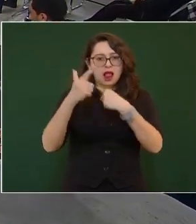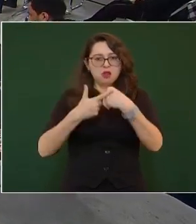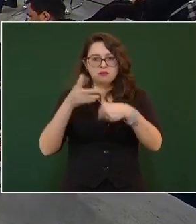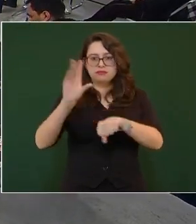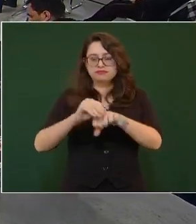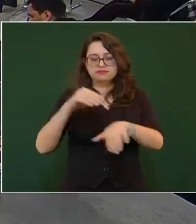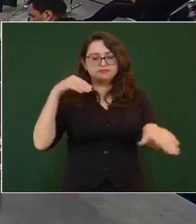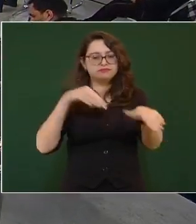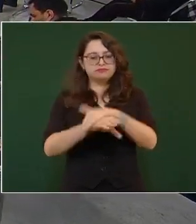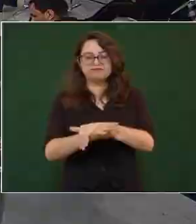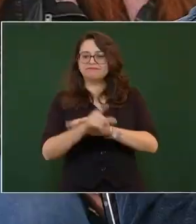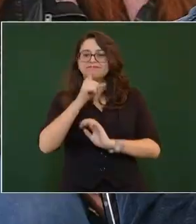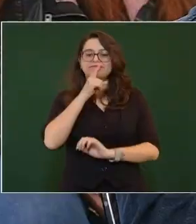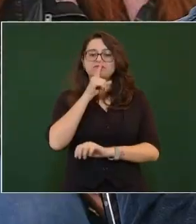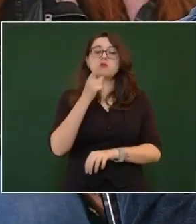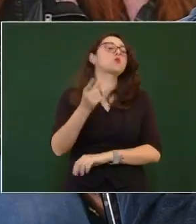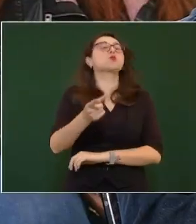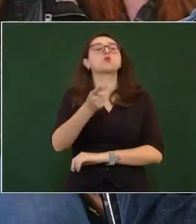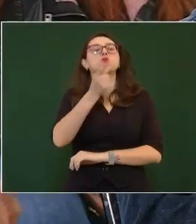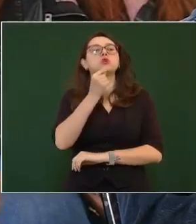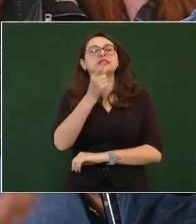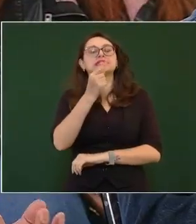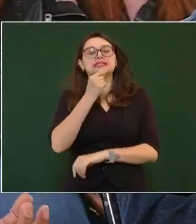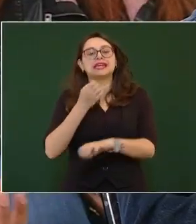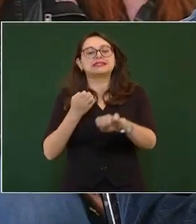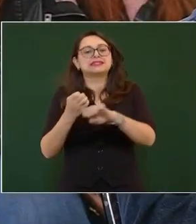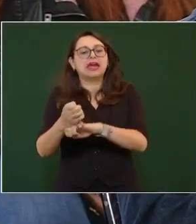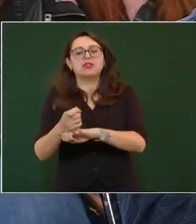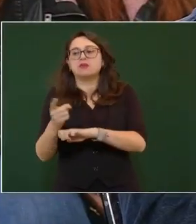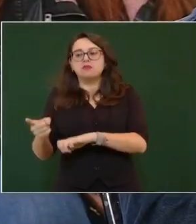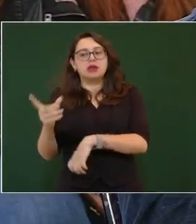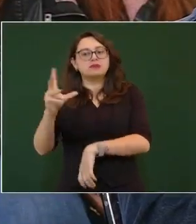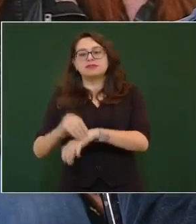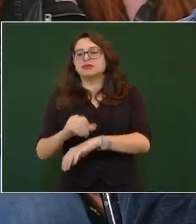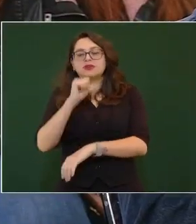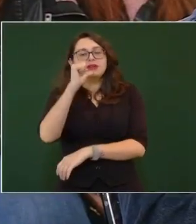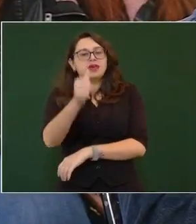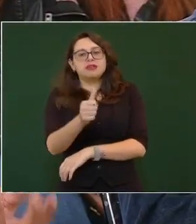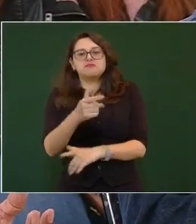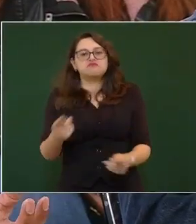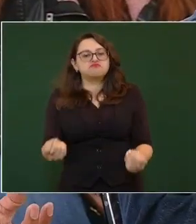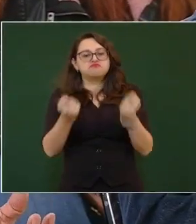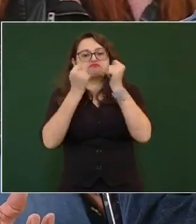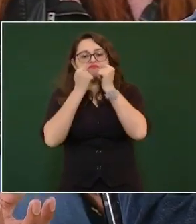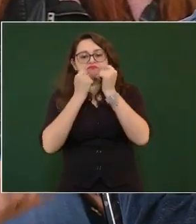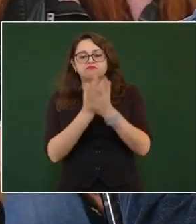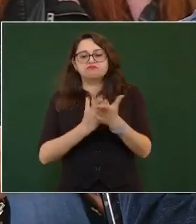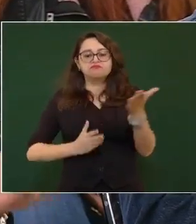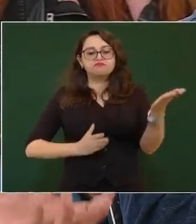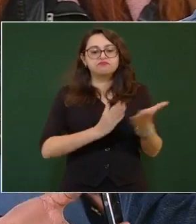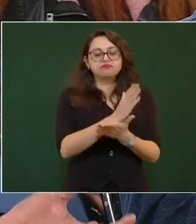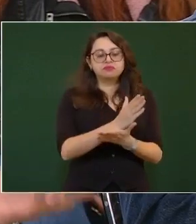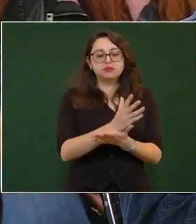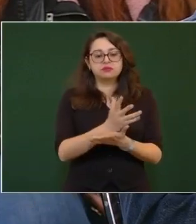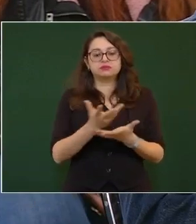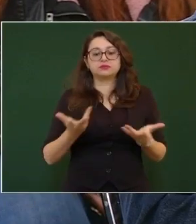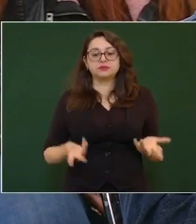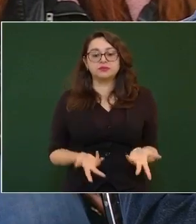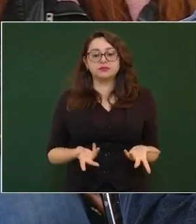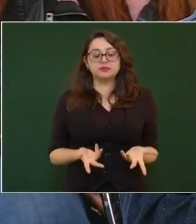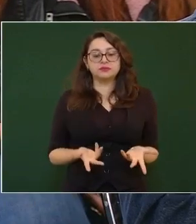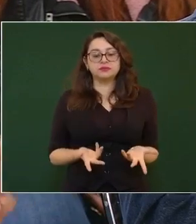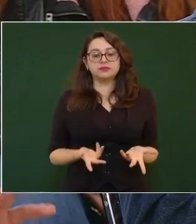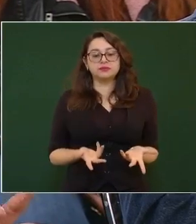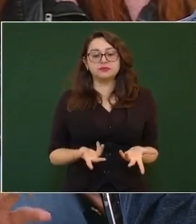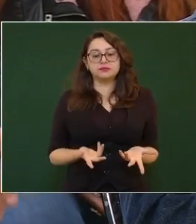que no tiene las atribuciones de hacer una incursión de ese tipo. También su padre fue, le detuvieron a